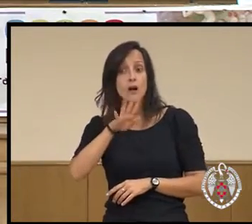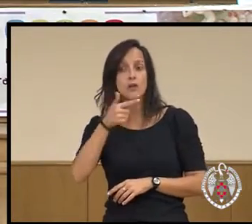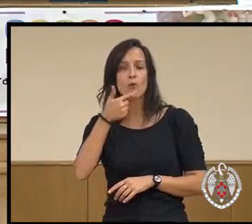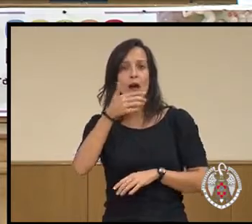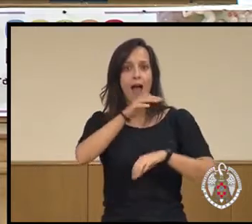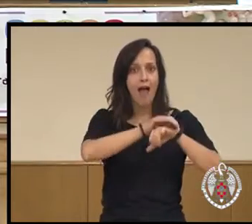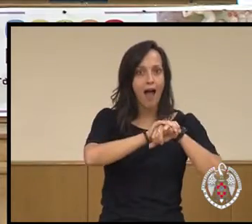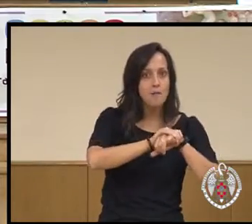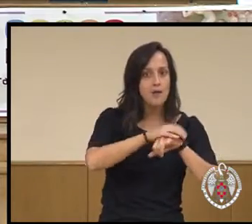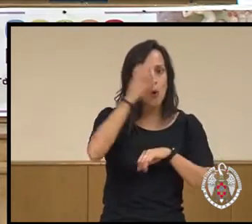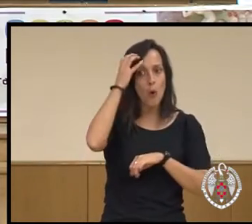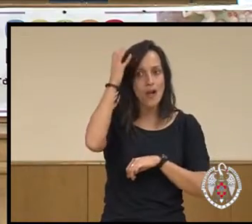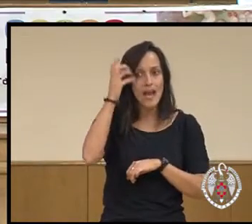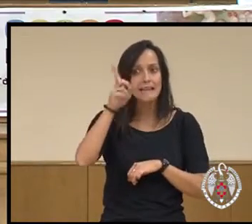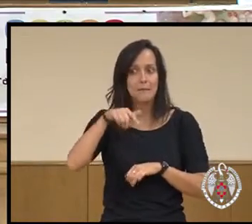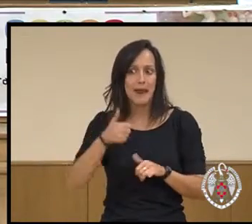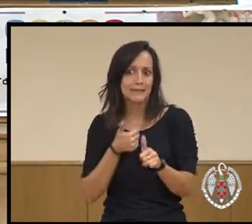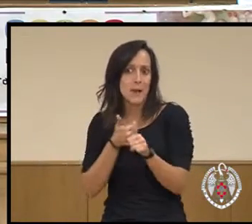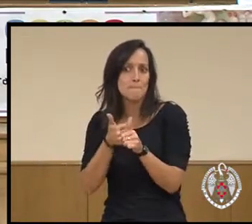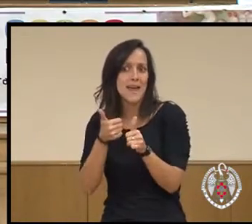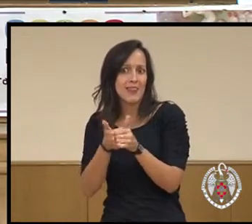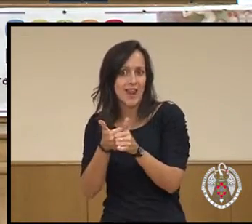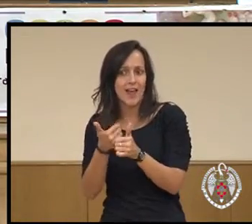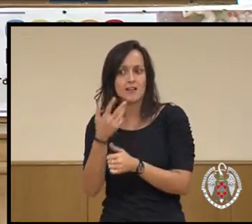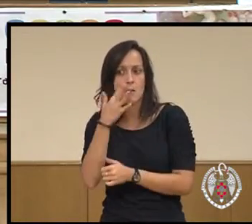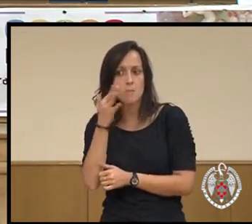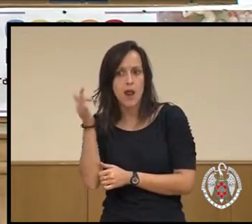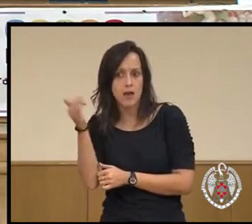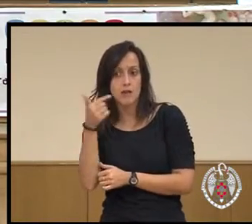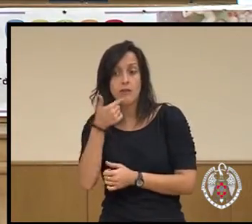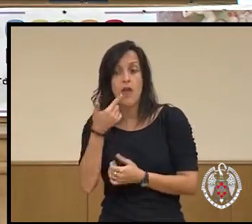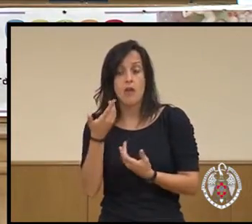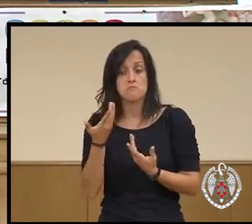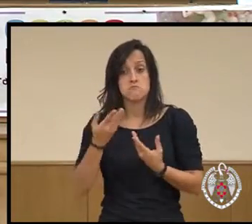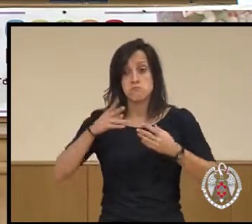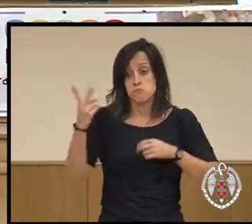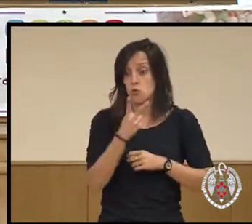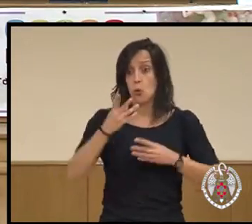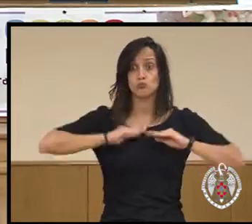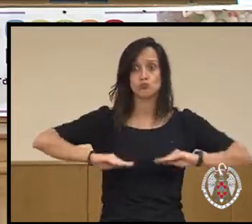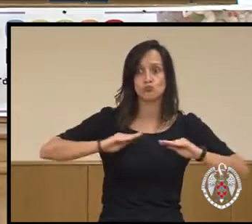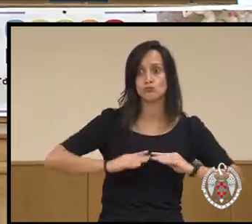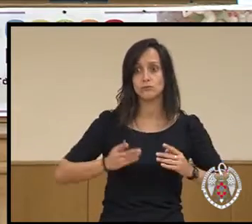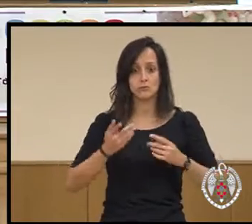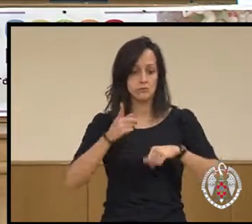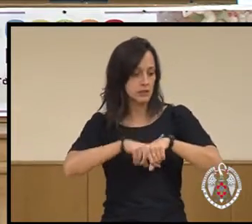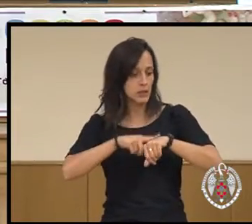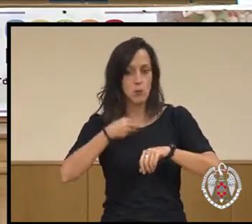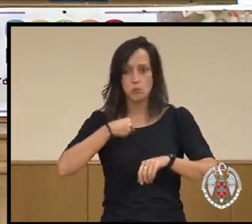el mecenas de Velázquez. Como amigo compartieron el tiempo, fueron de la misma generación, la generación de